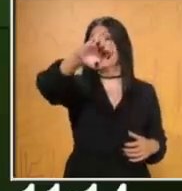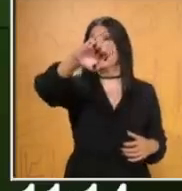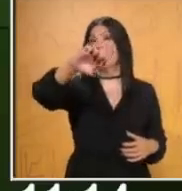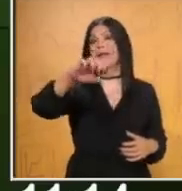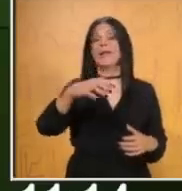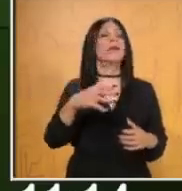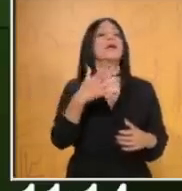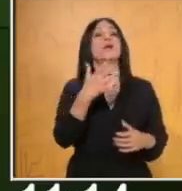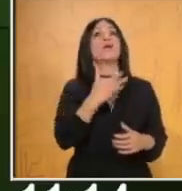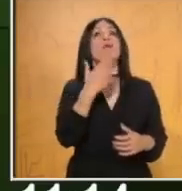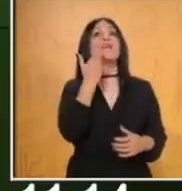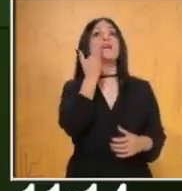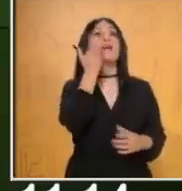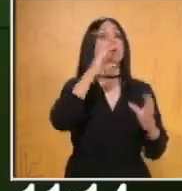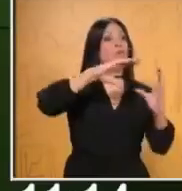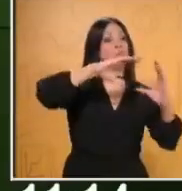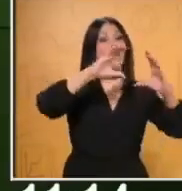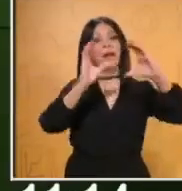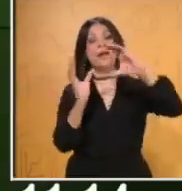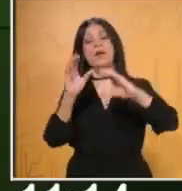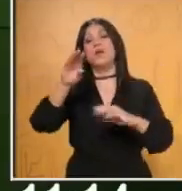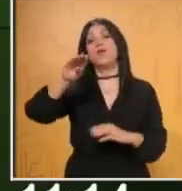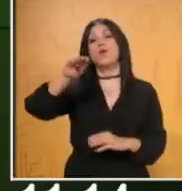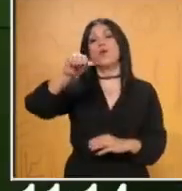un ángulo de 90 grados?